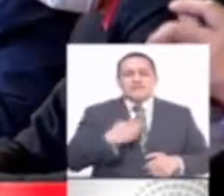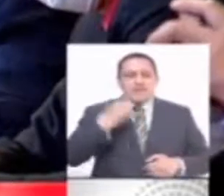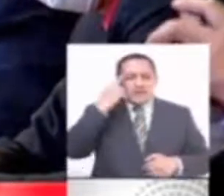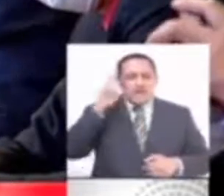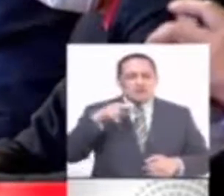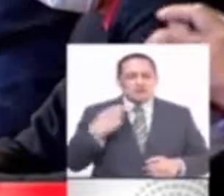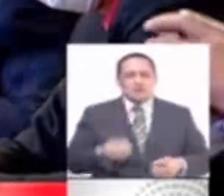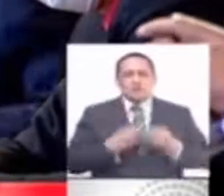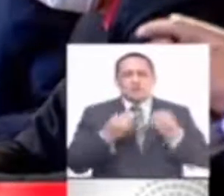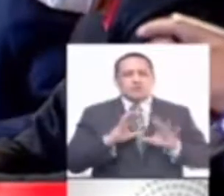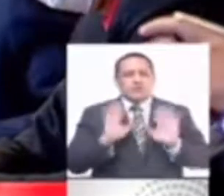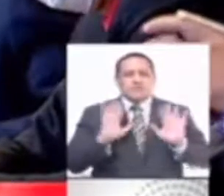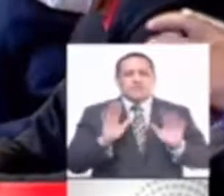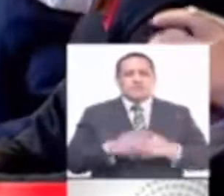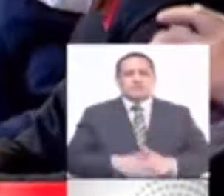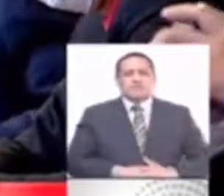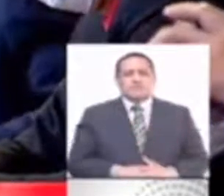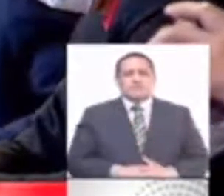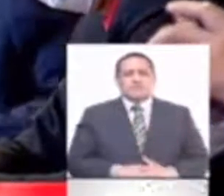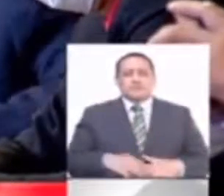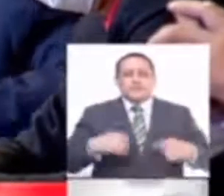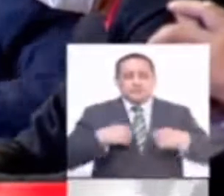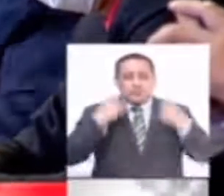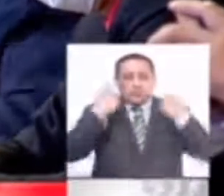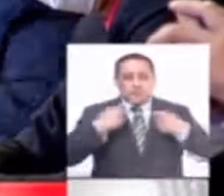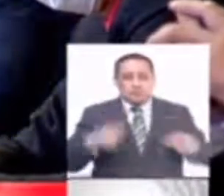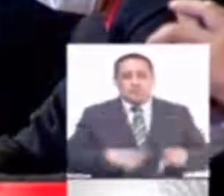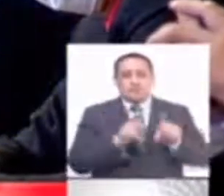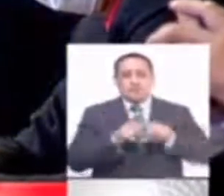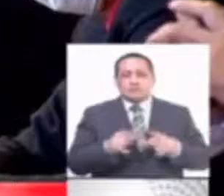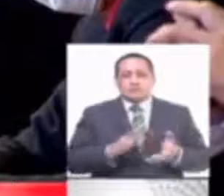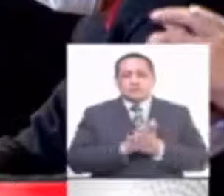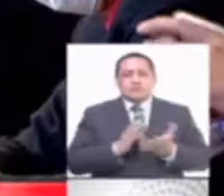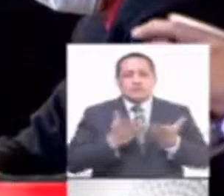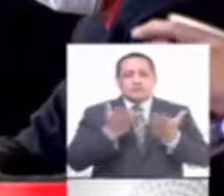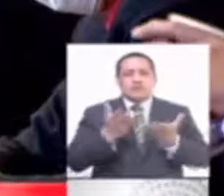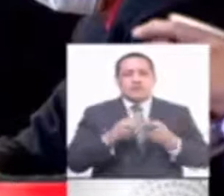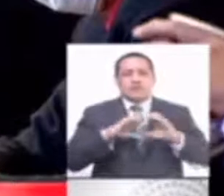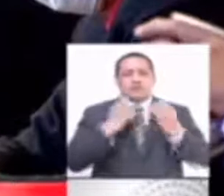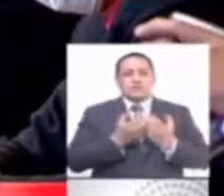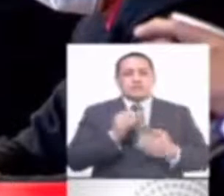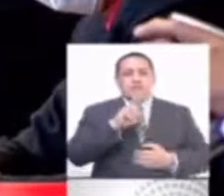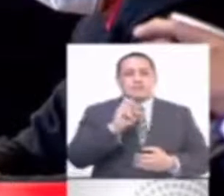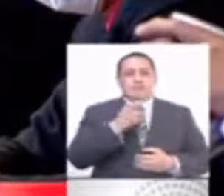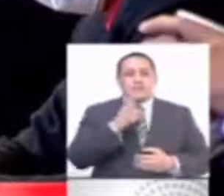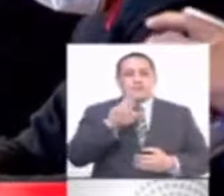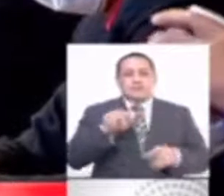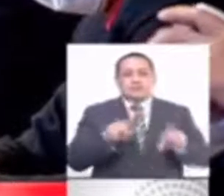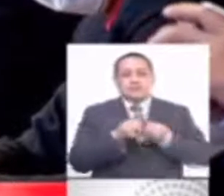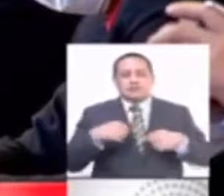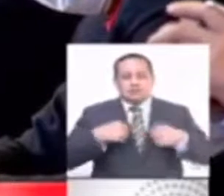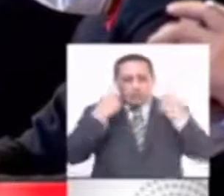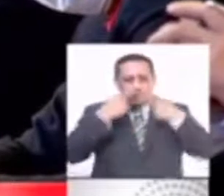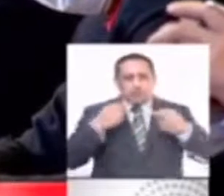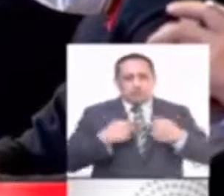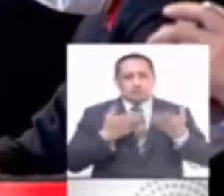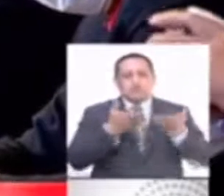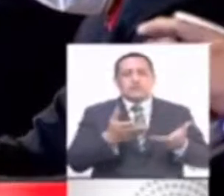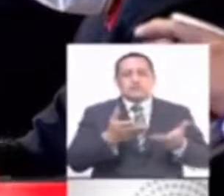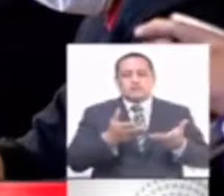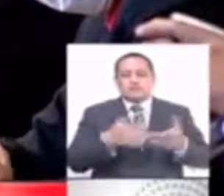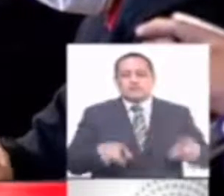causas. No pasa nada. Coincido con nuestro compañero congresista Valer. Yo también estoy de acuerdo con